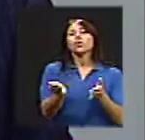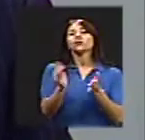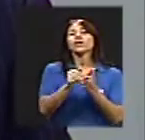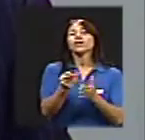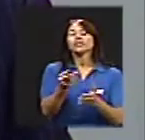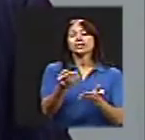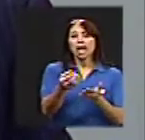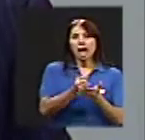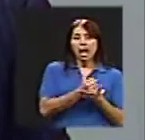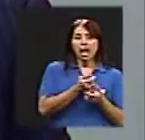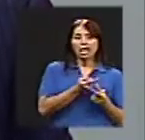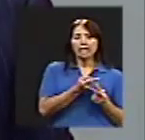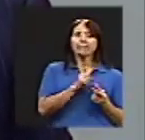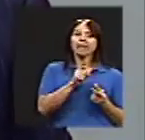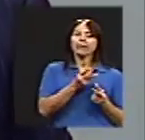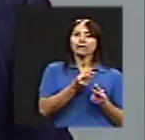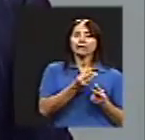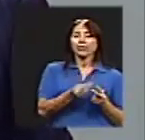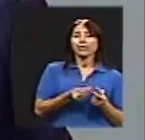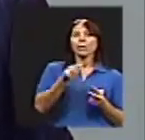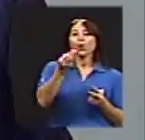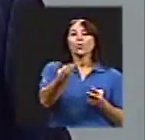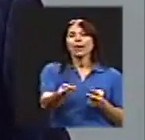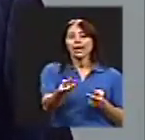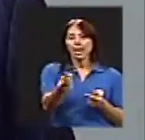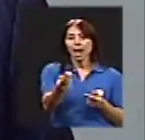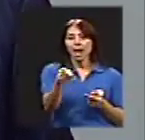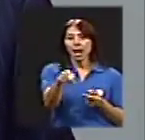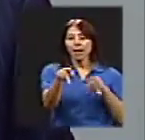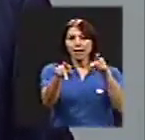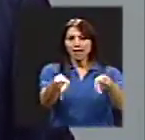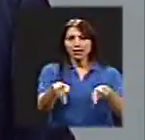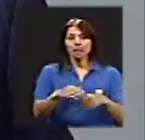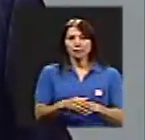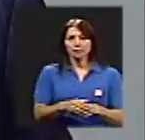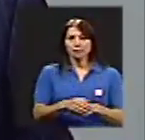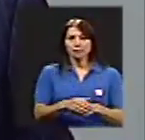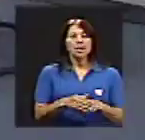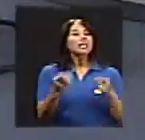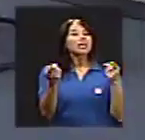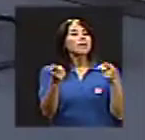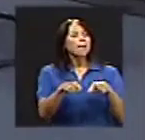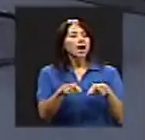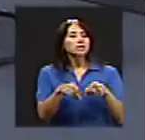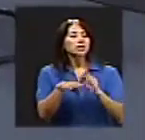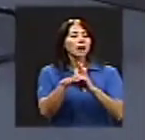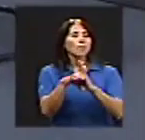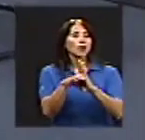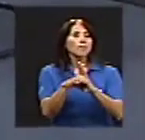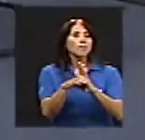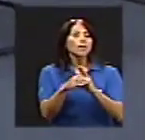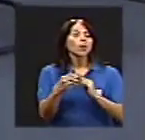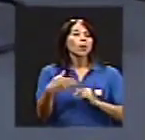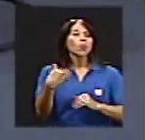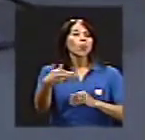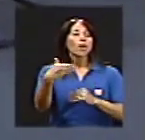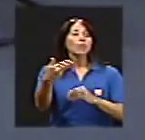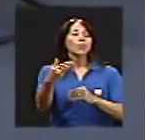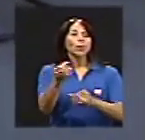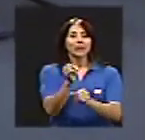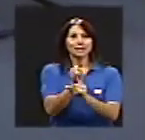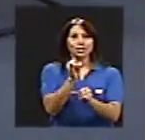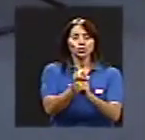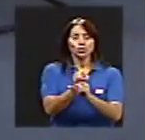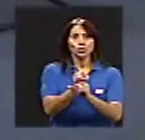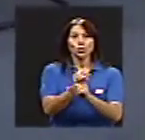si se le debe devolver dinero a la gente, qué pasa cuando el Instituto de Acueductos y